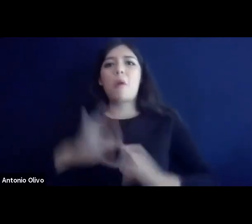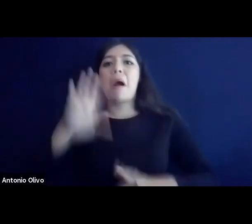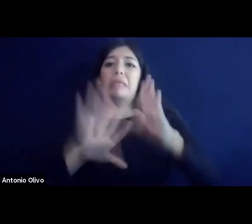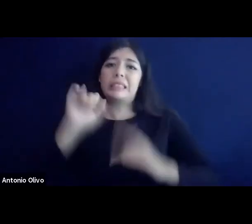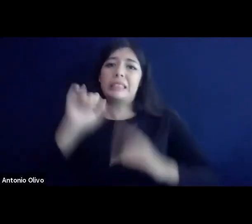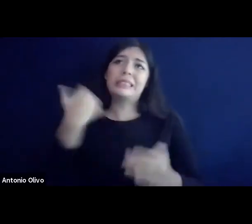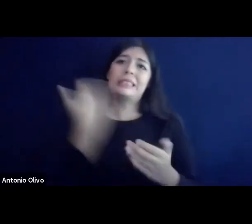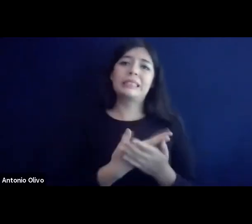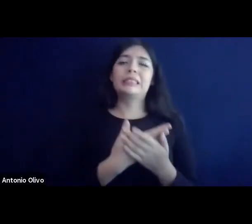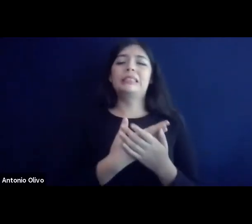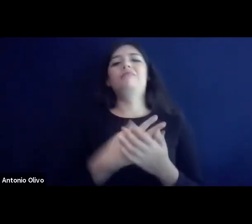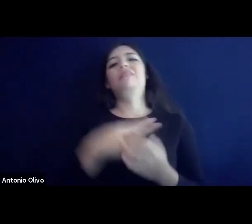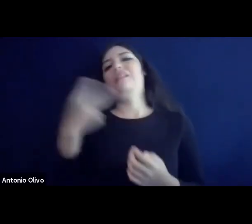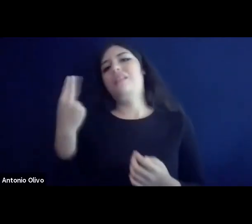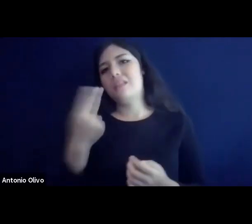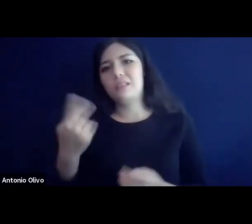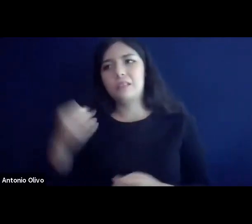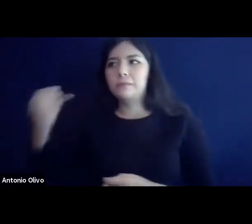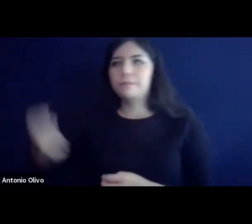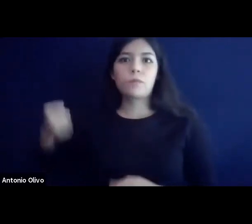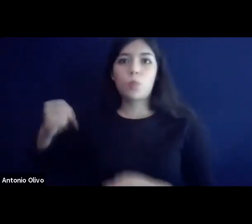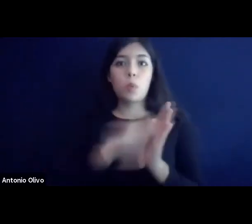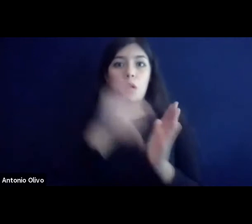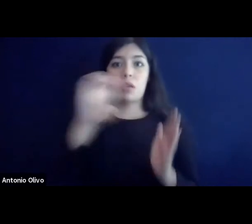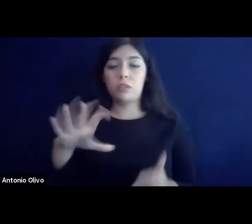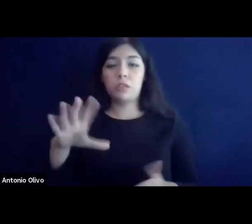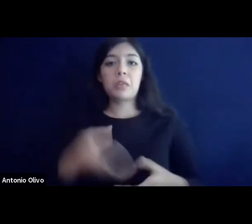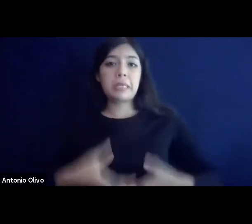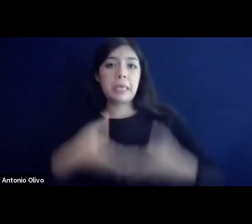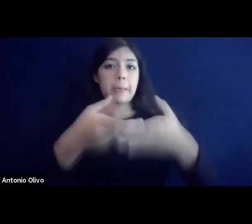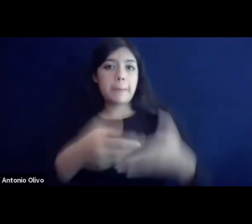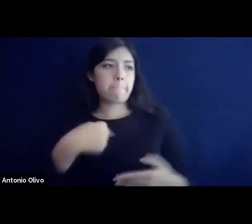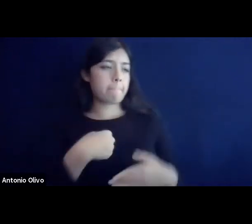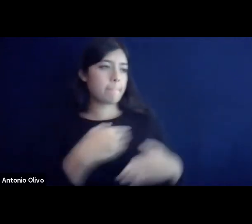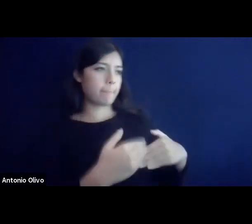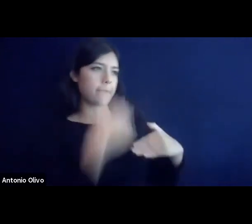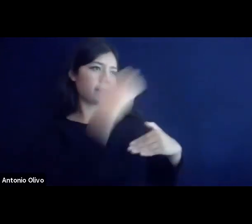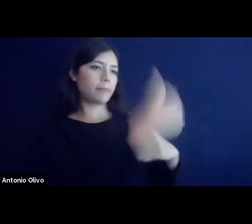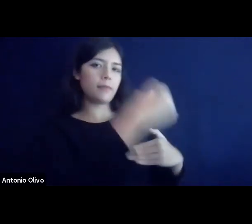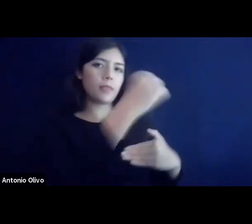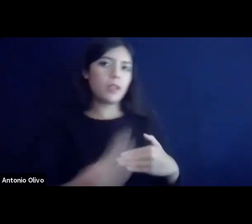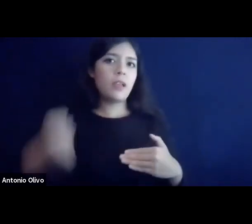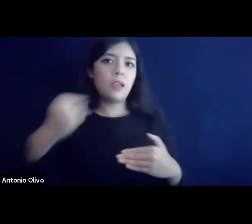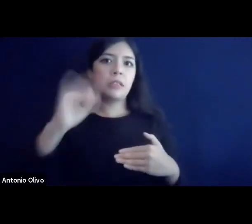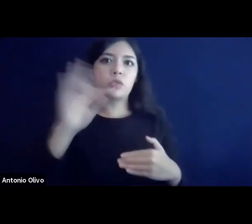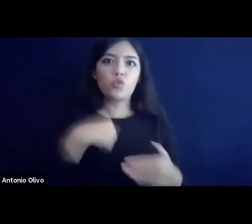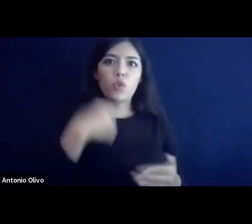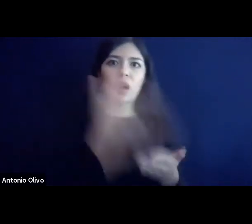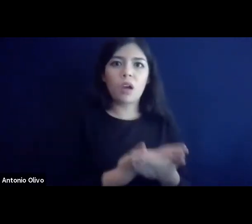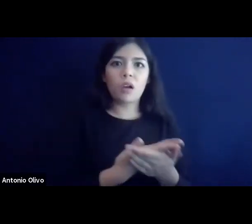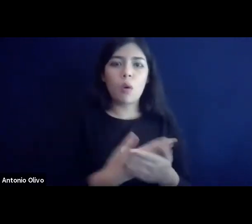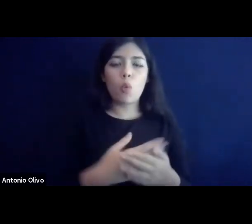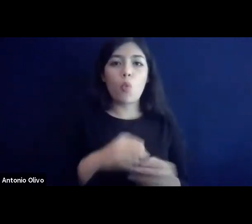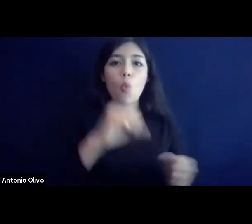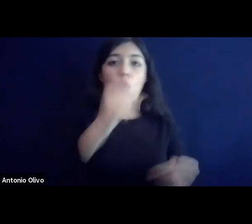O sea, porque vas cruzando la calle, te caes, te matan, te atropellan, ¿no? O sea, ¿cómo le vas a hacer, no?